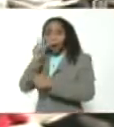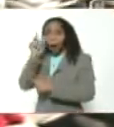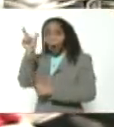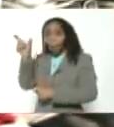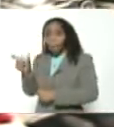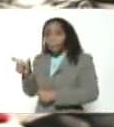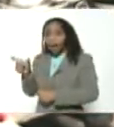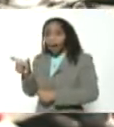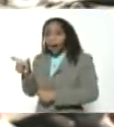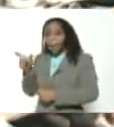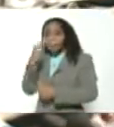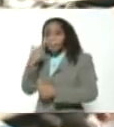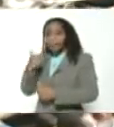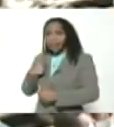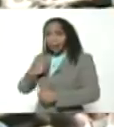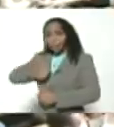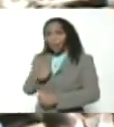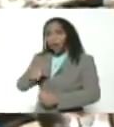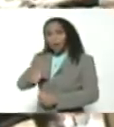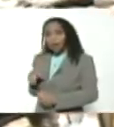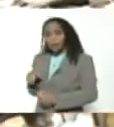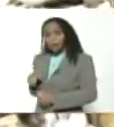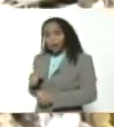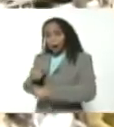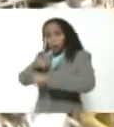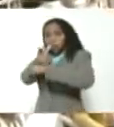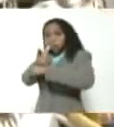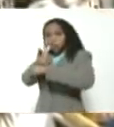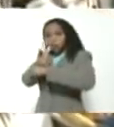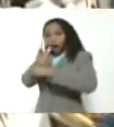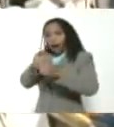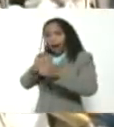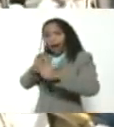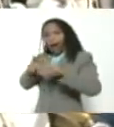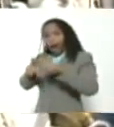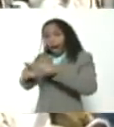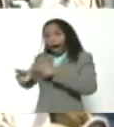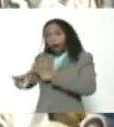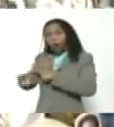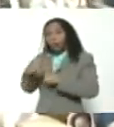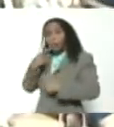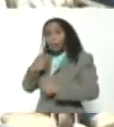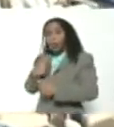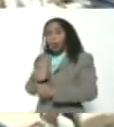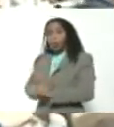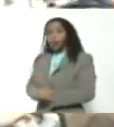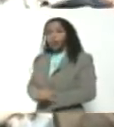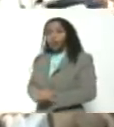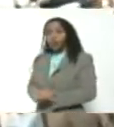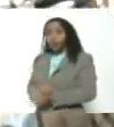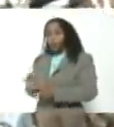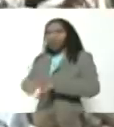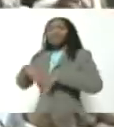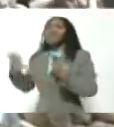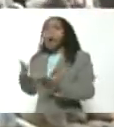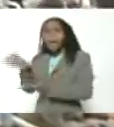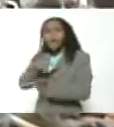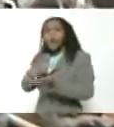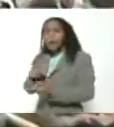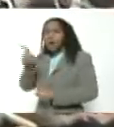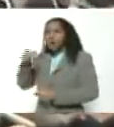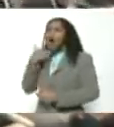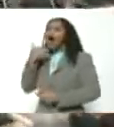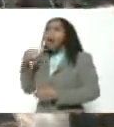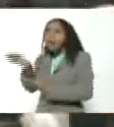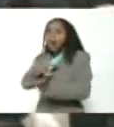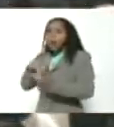me decía, el policía con un revólver de esos largos, me dijo, ¿cuál es el problema? ¿Tú tienes algún